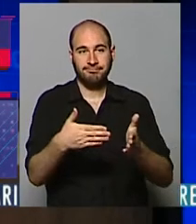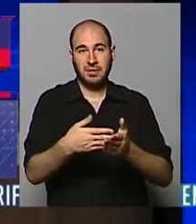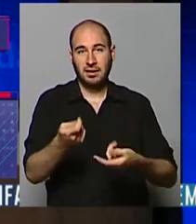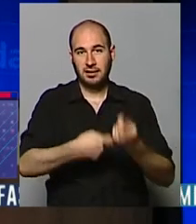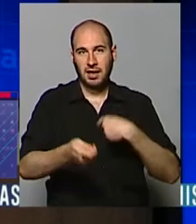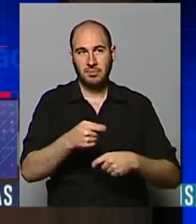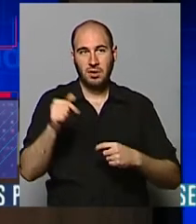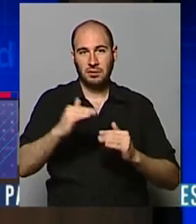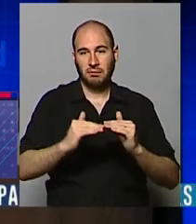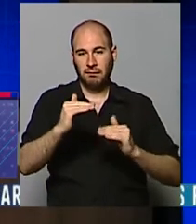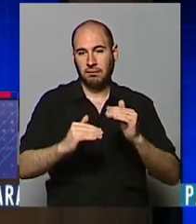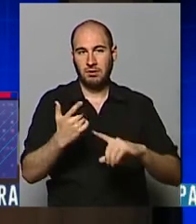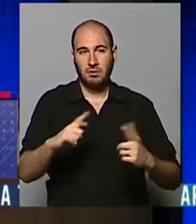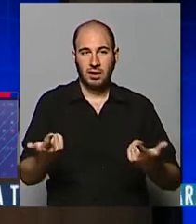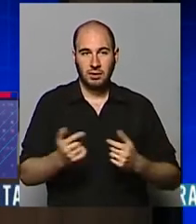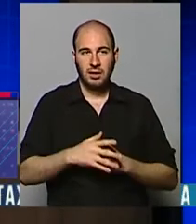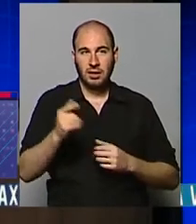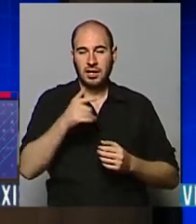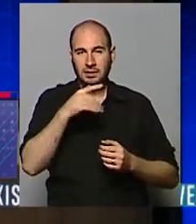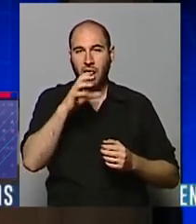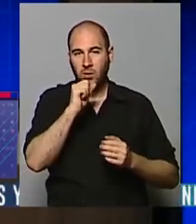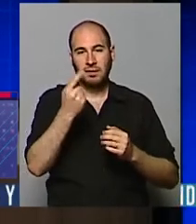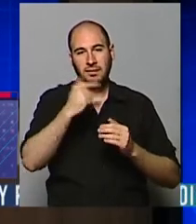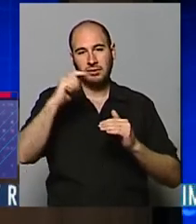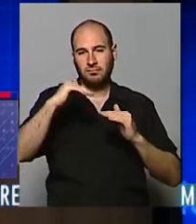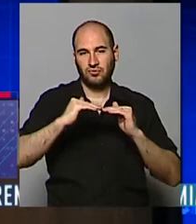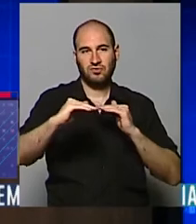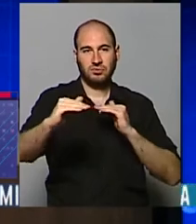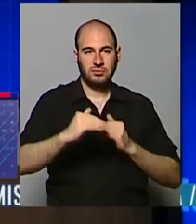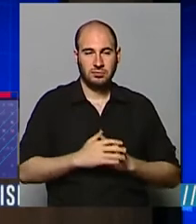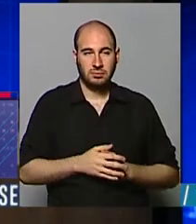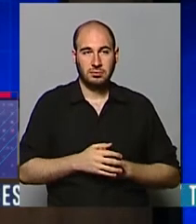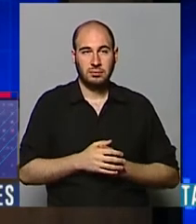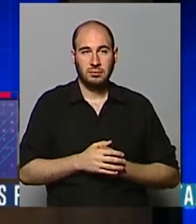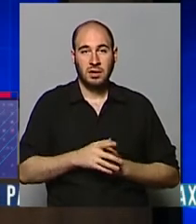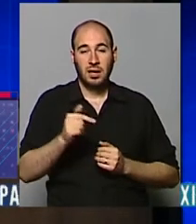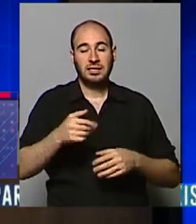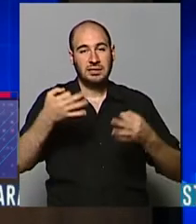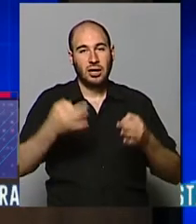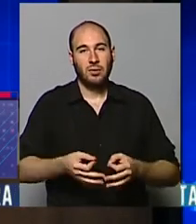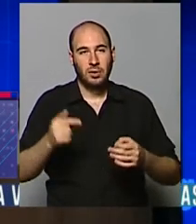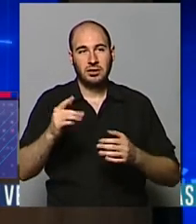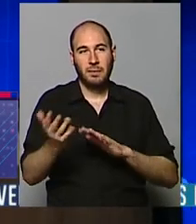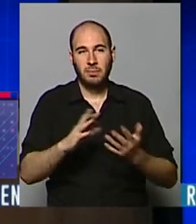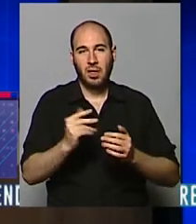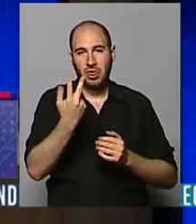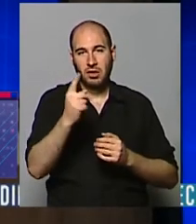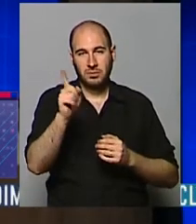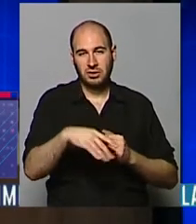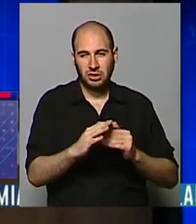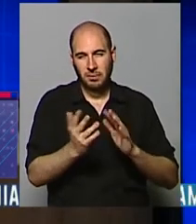tipo de cambio tampoco se mueve y es un ancla inflacionaria también en ese sentido por lo tanto es probable que esté más cerca del